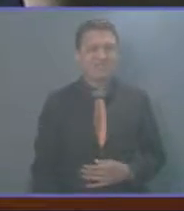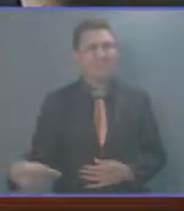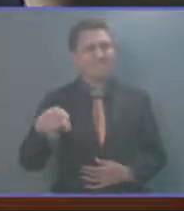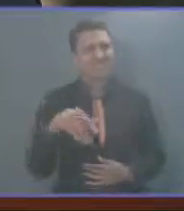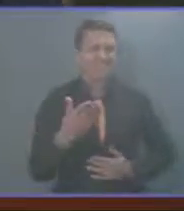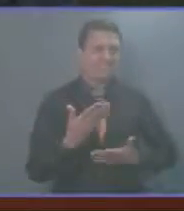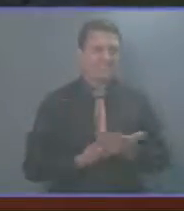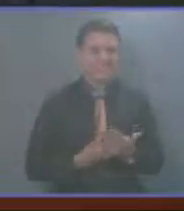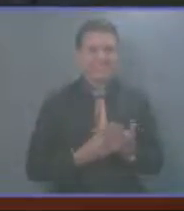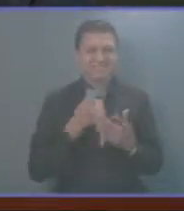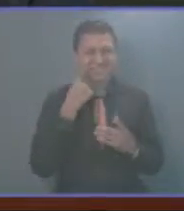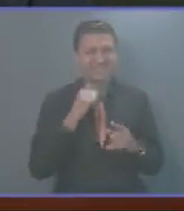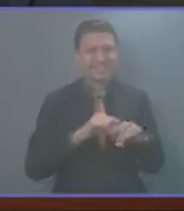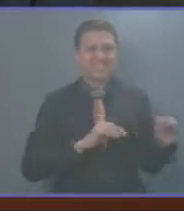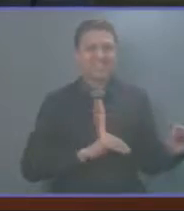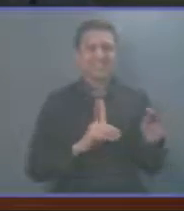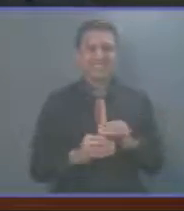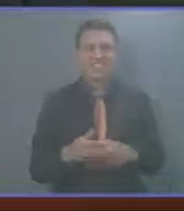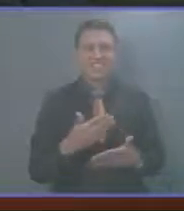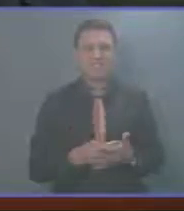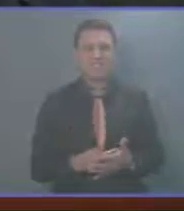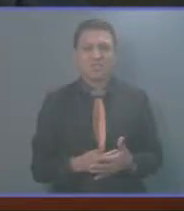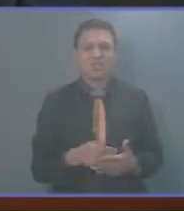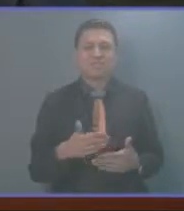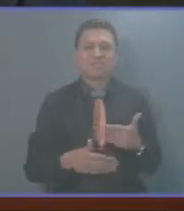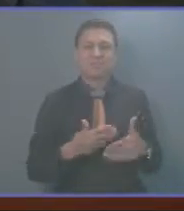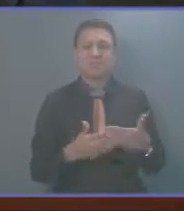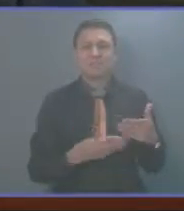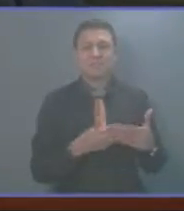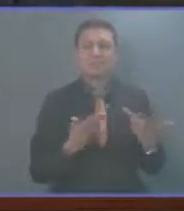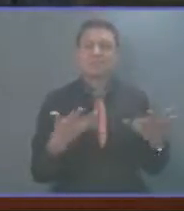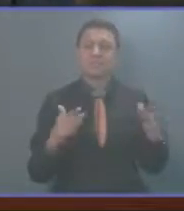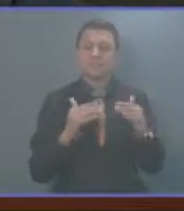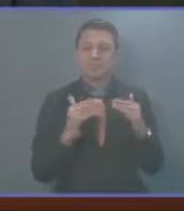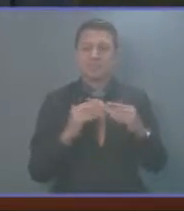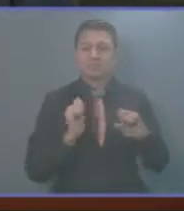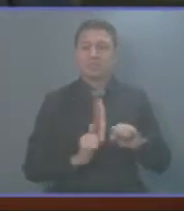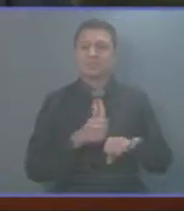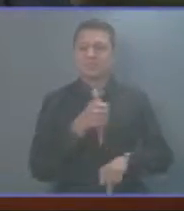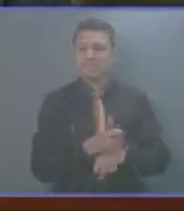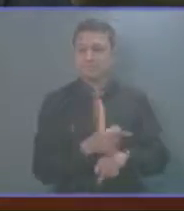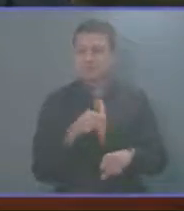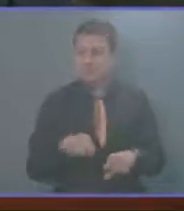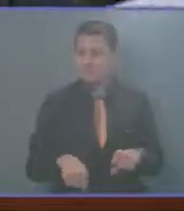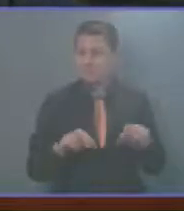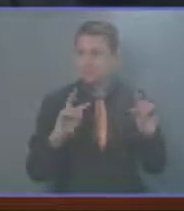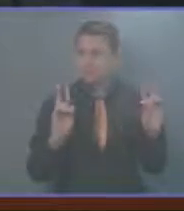servicio. Creo que es importante también establecer en esta parte